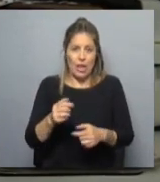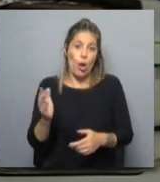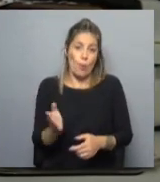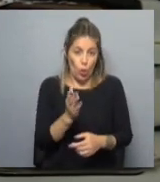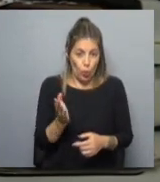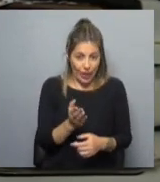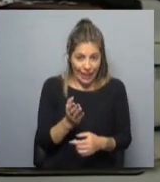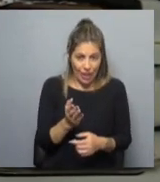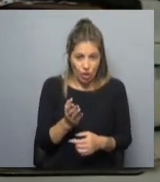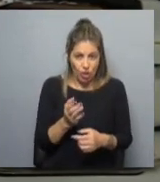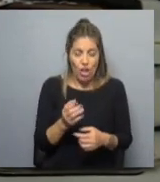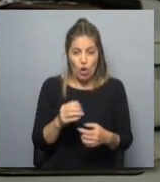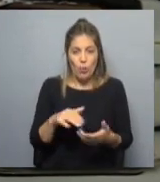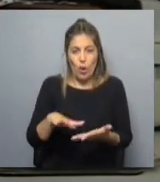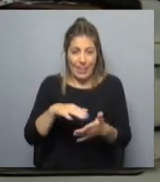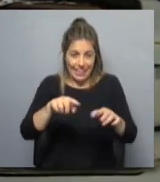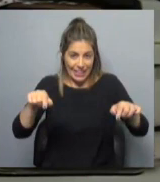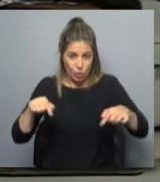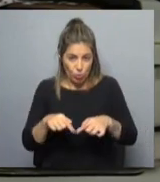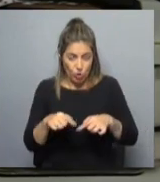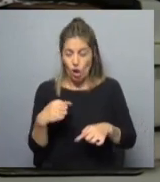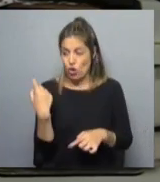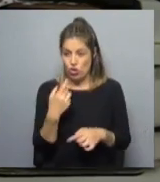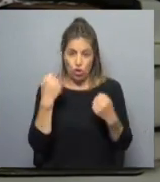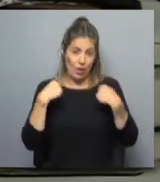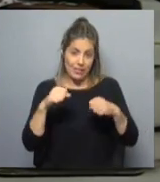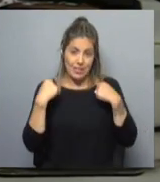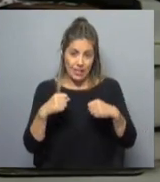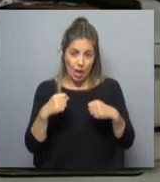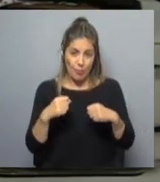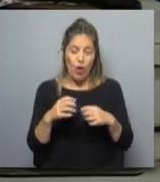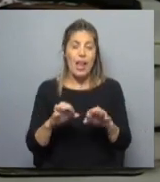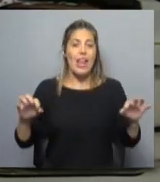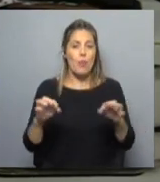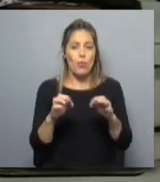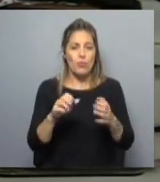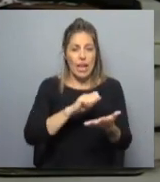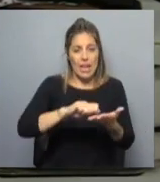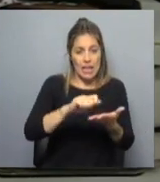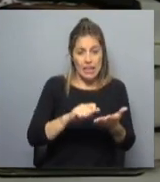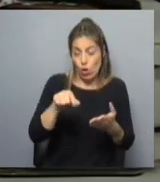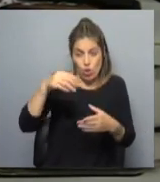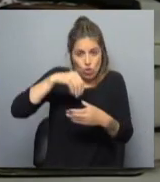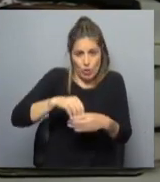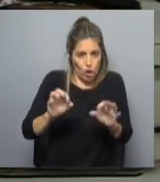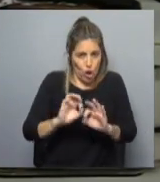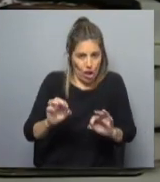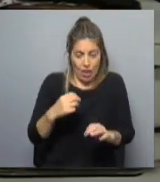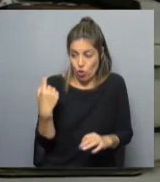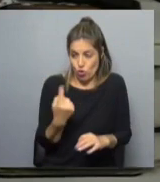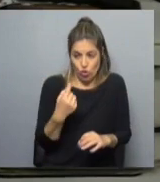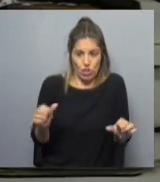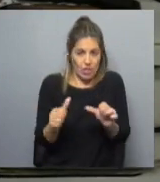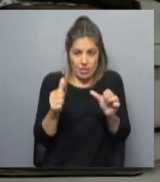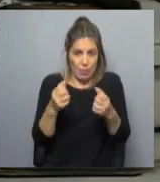produjeron la parte de estudio, digamos. Pero después nosotros ensayamos. La música, en las letras. No, ahí no se metió nadie. O sea, nosotros hicimos todo lo que